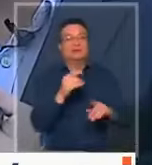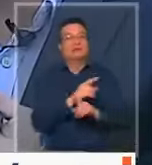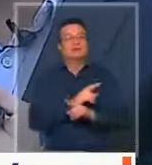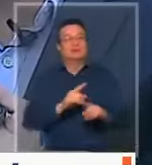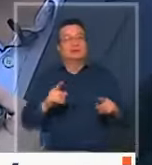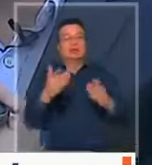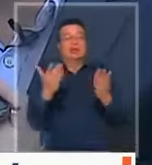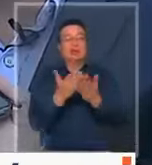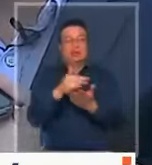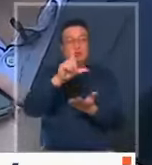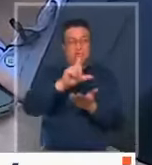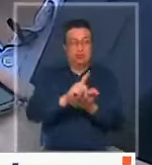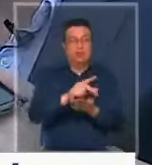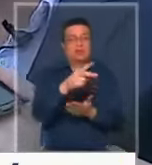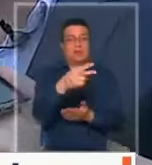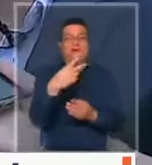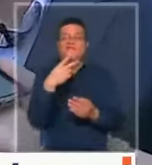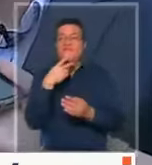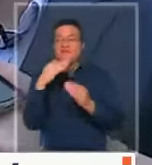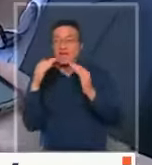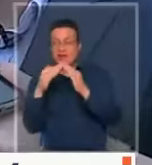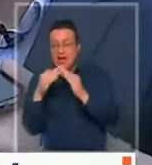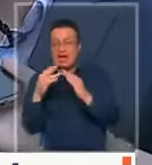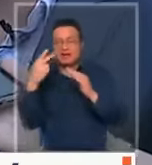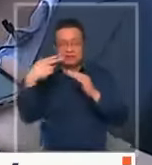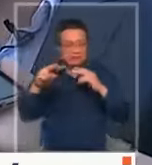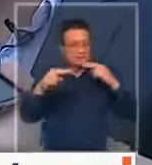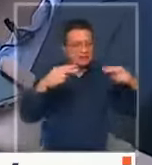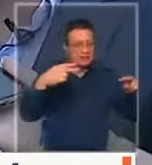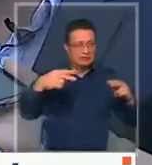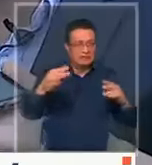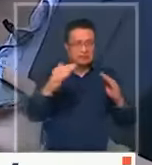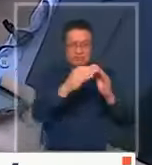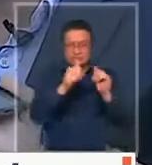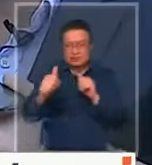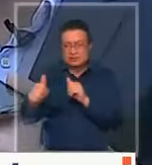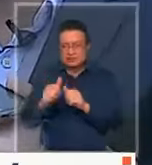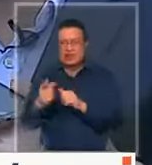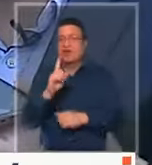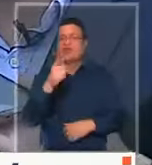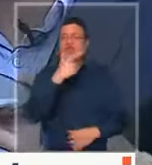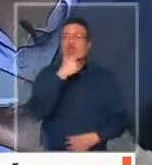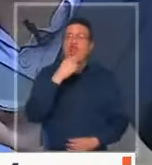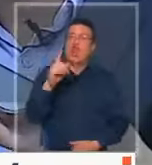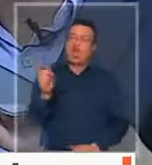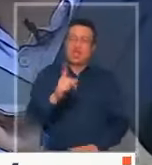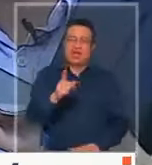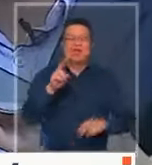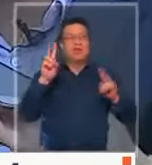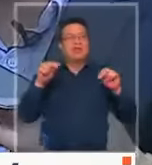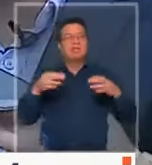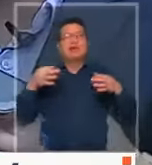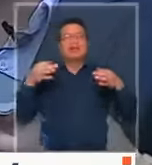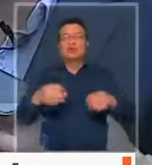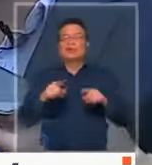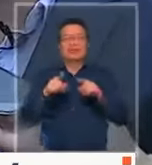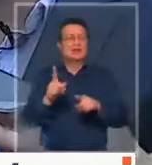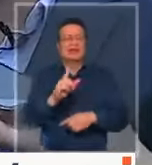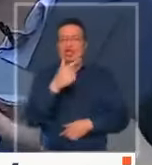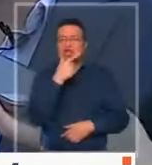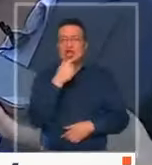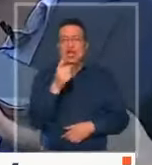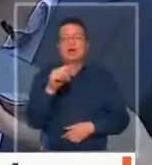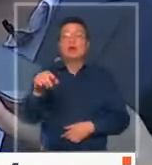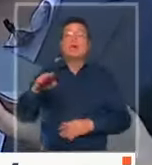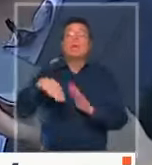establecimientos educacionales, en sus villas y poblaciones, en sus casas. No queremos zonas de sacrificio en materia de seguridad, no queremos niños de primera o